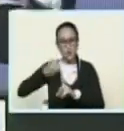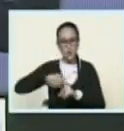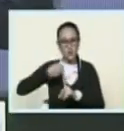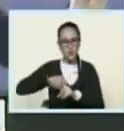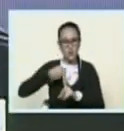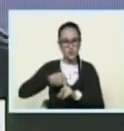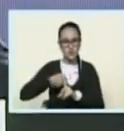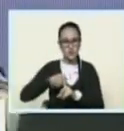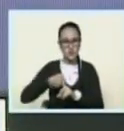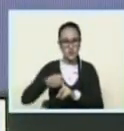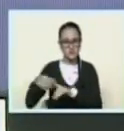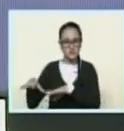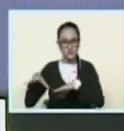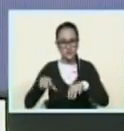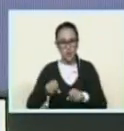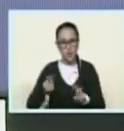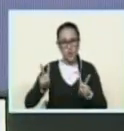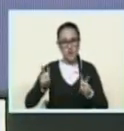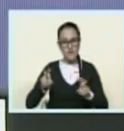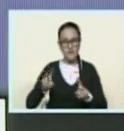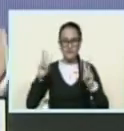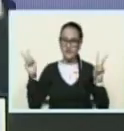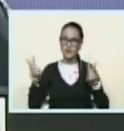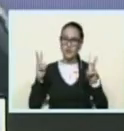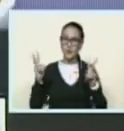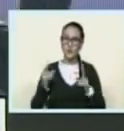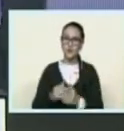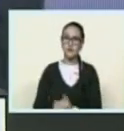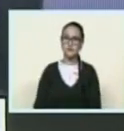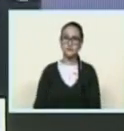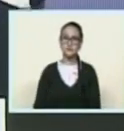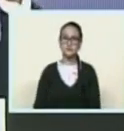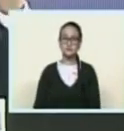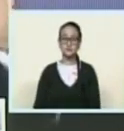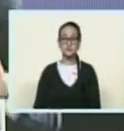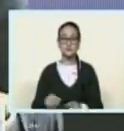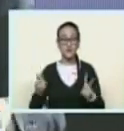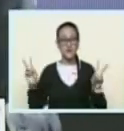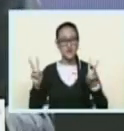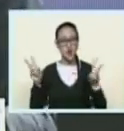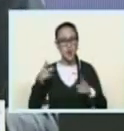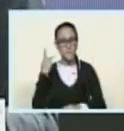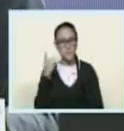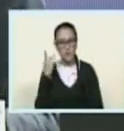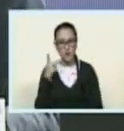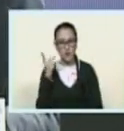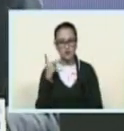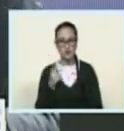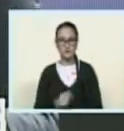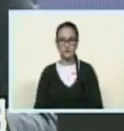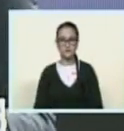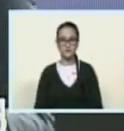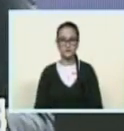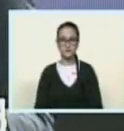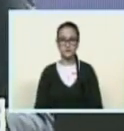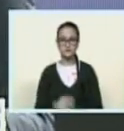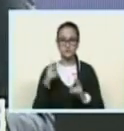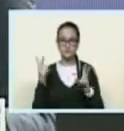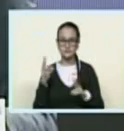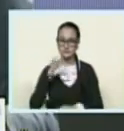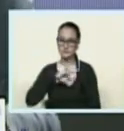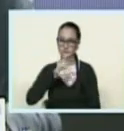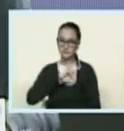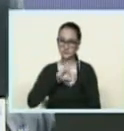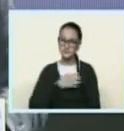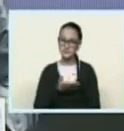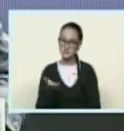batalla para conquistar las nuevas victorias. Las nuevas victorias políticas que han de venir. Las victorias